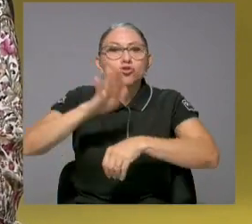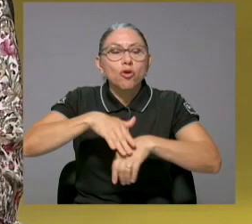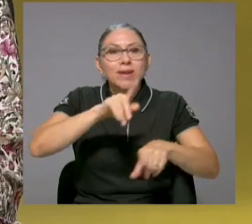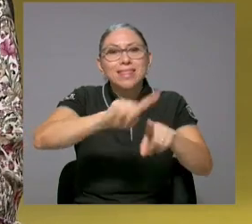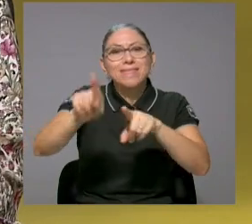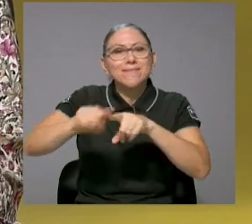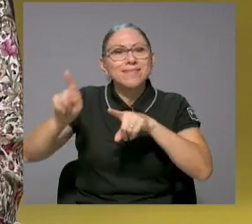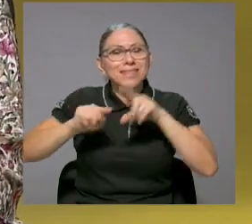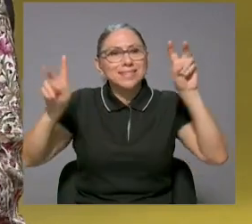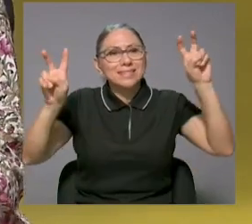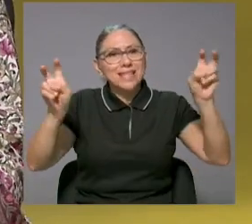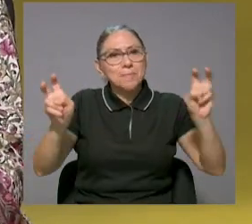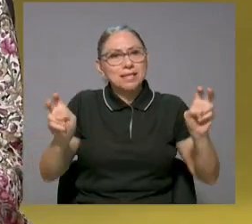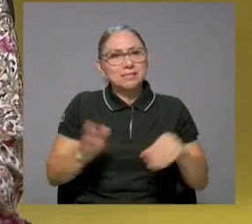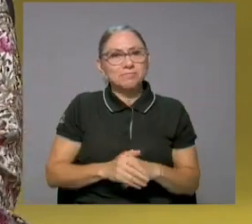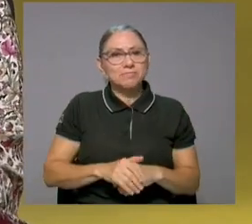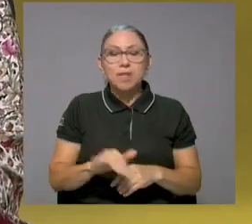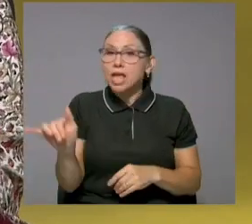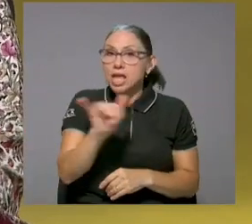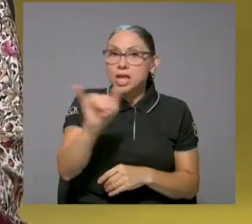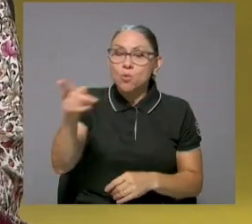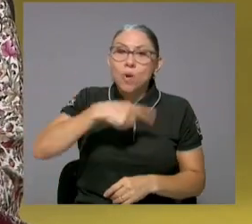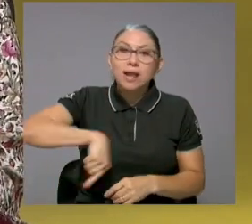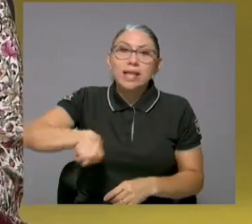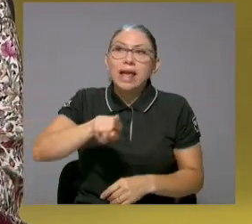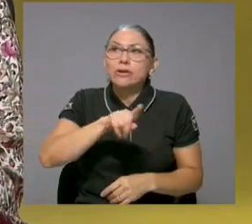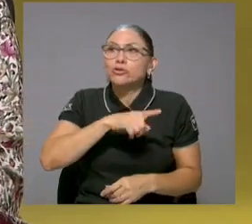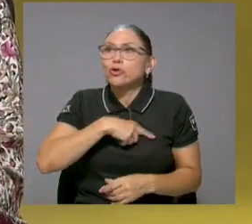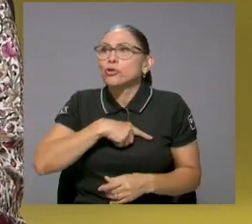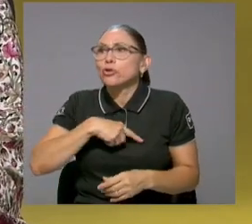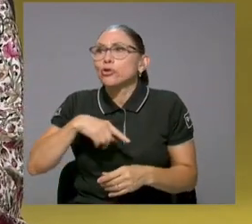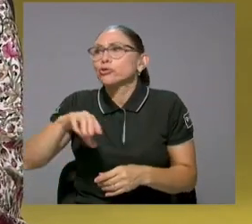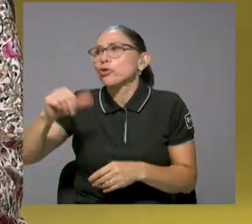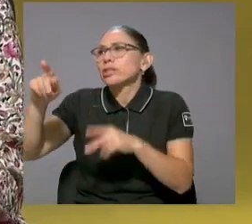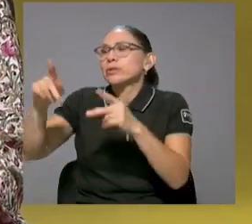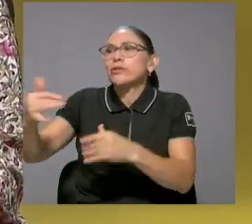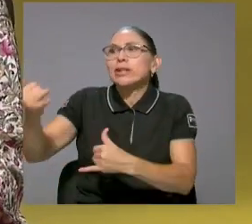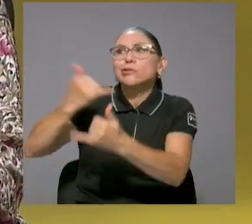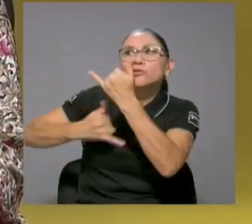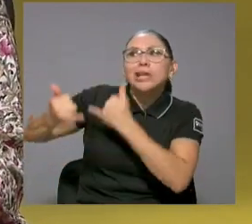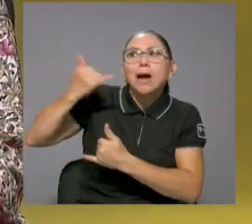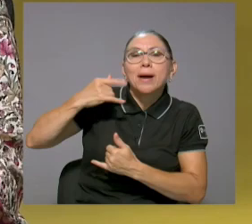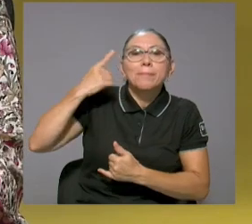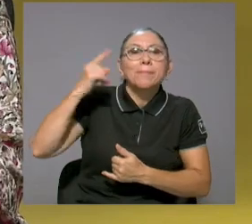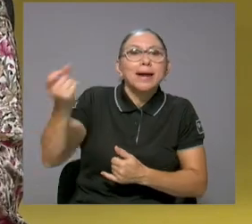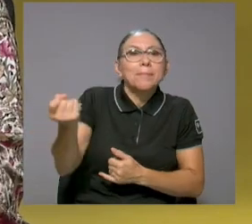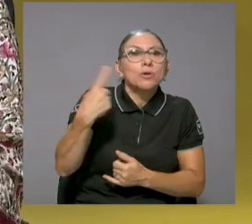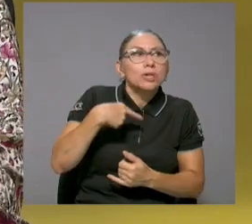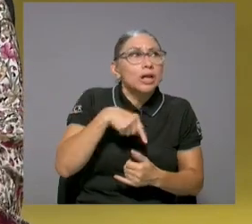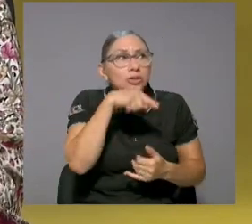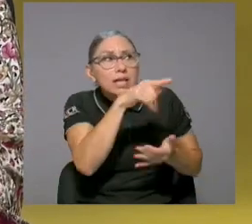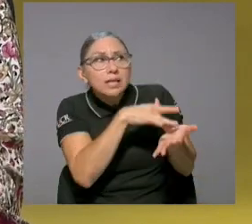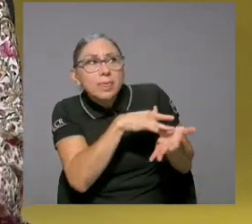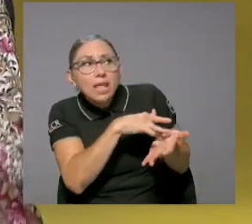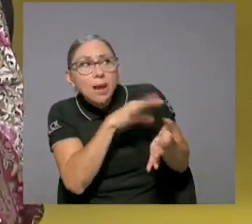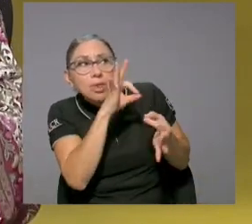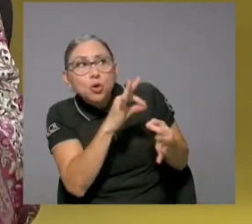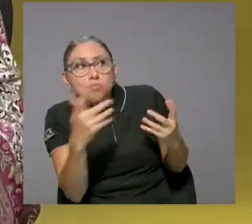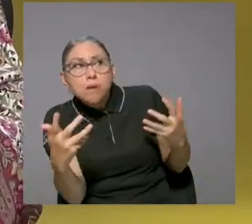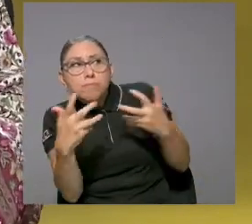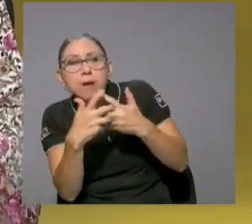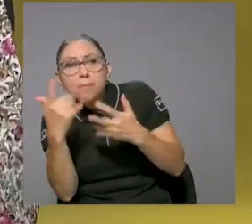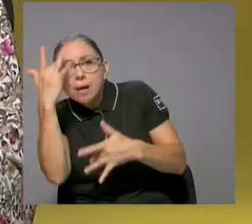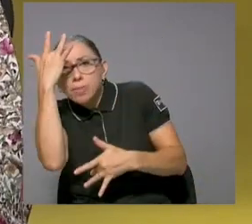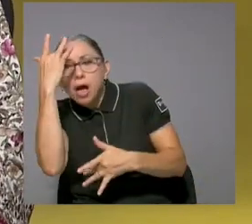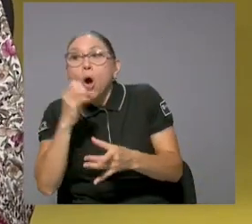diferentes temas, y así como recibimos llamadas para preguntarnos si X medicamento funciona para X o Y patología, o si